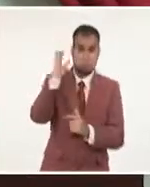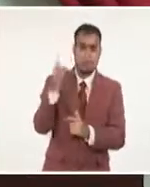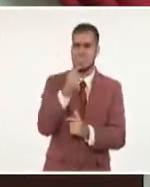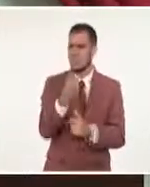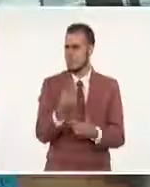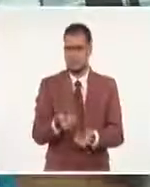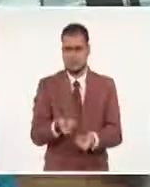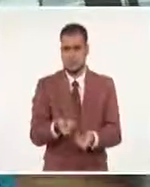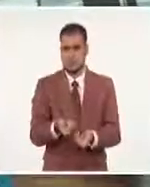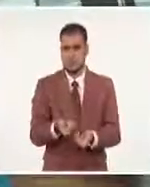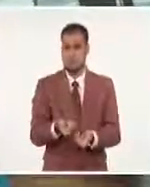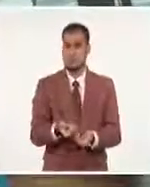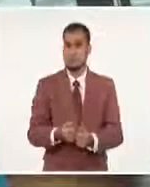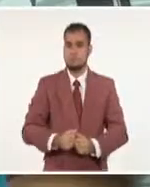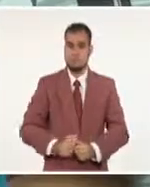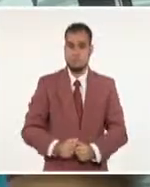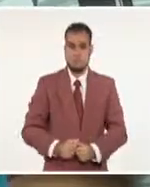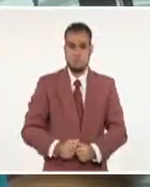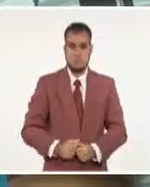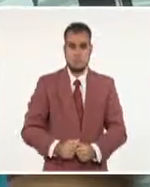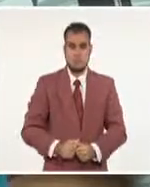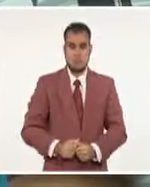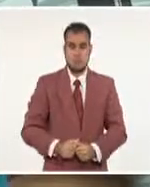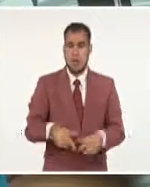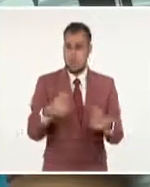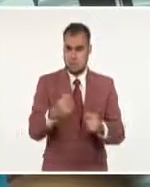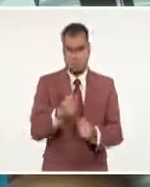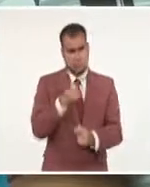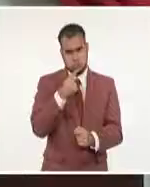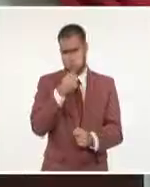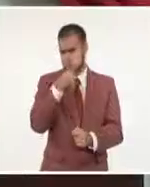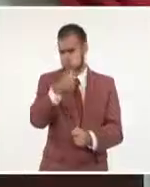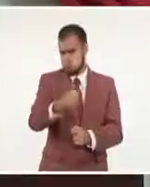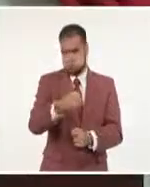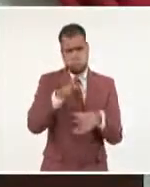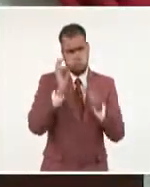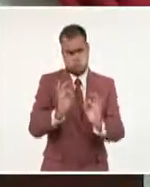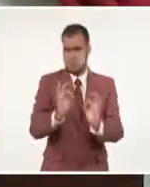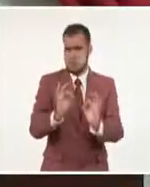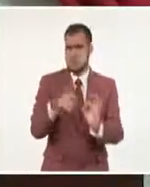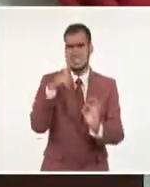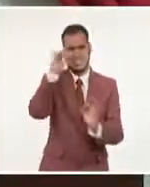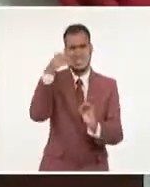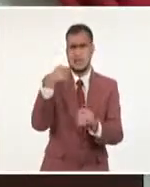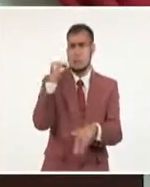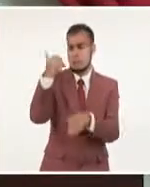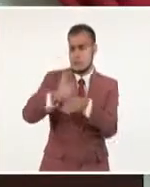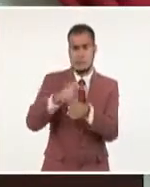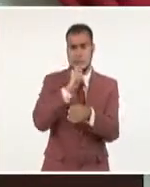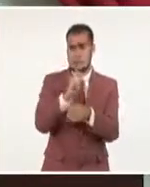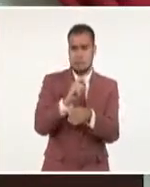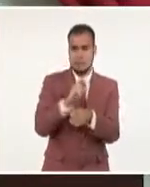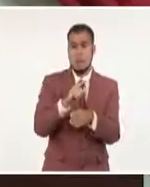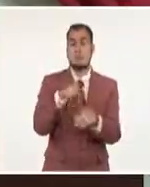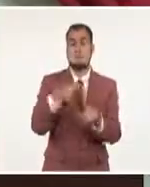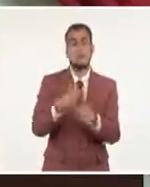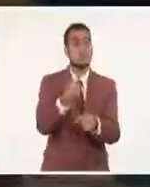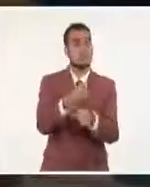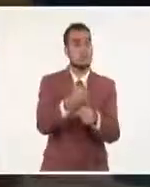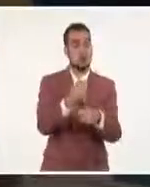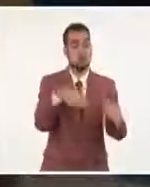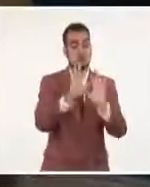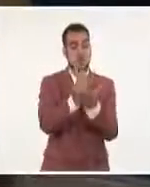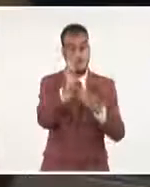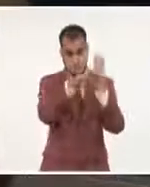hay que denunciar constantemente lo que significa el bloqueo para el país y trabajar para dar cumplimiento a las medidas aprobadas por el gobierno cubano